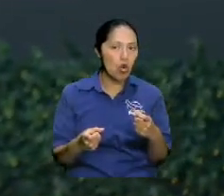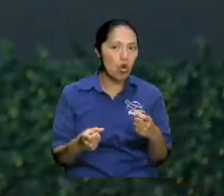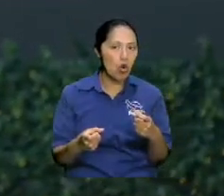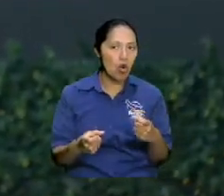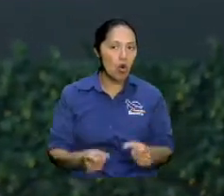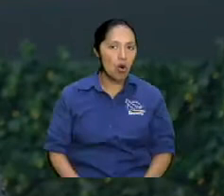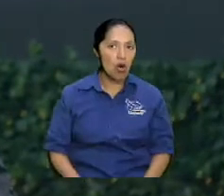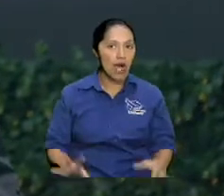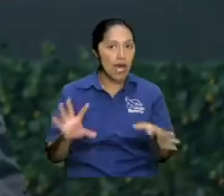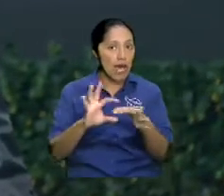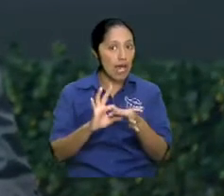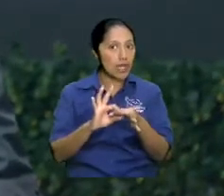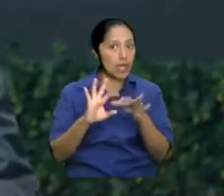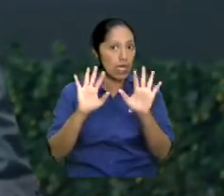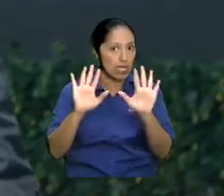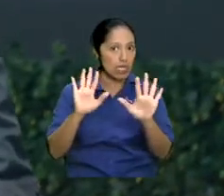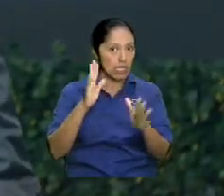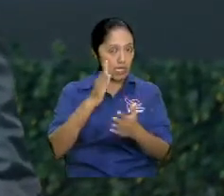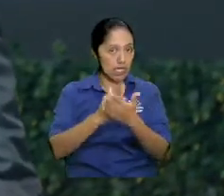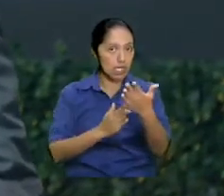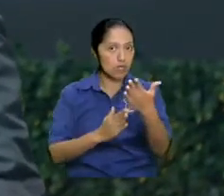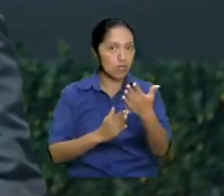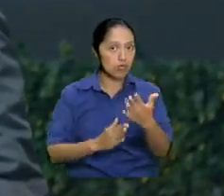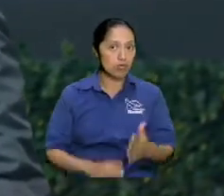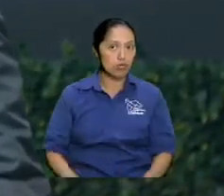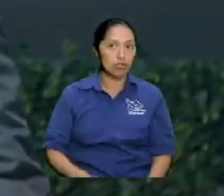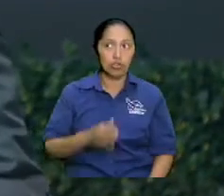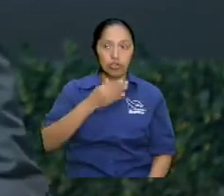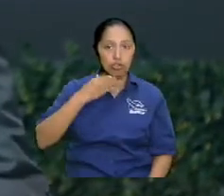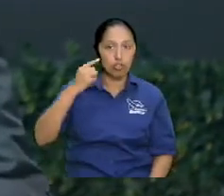vosotros, hijos de Jacob.